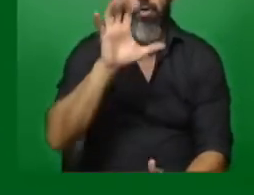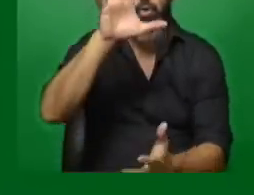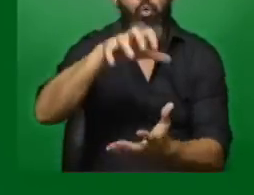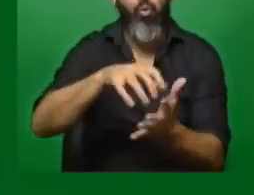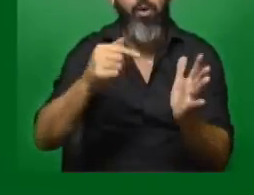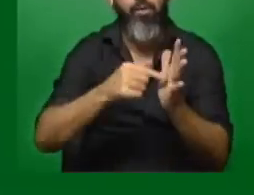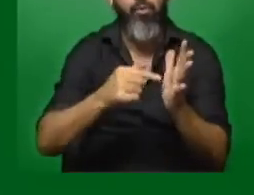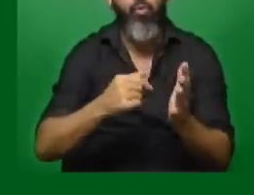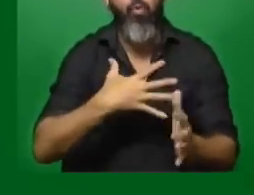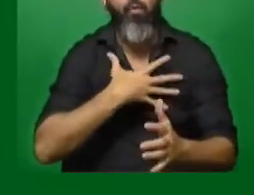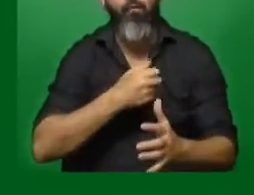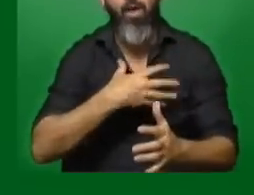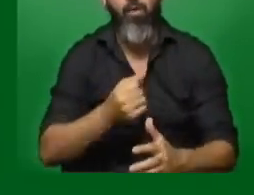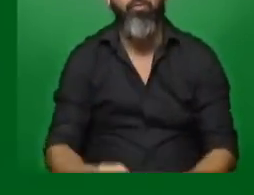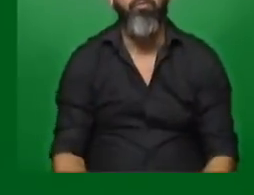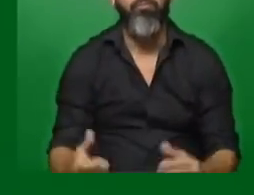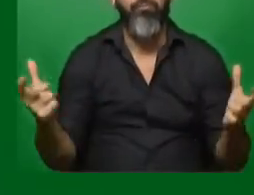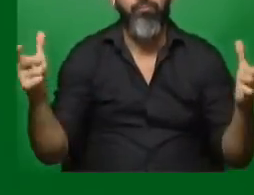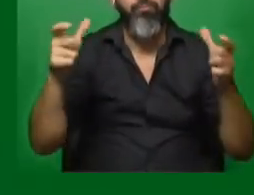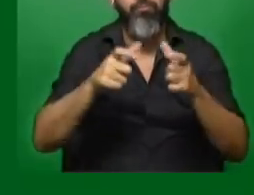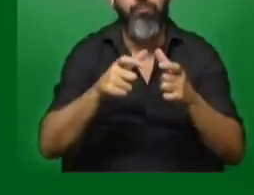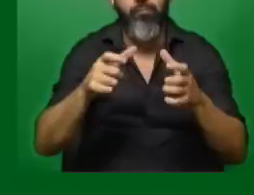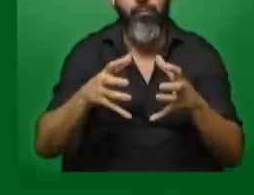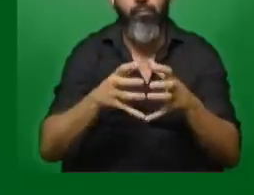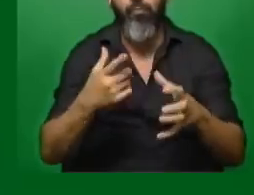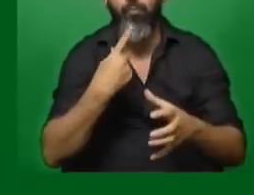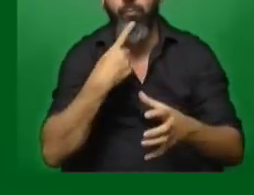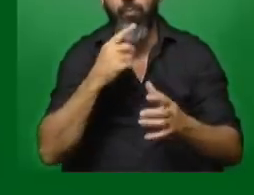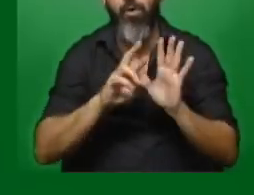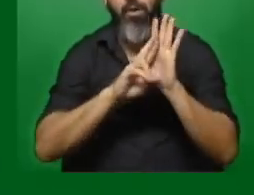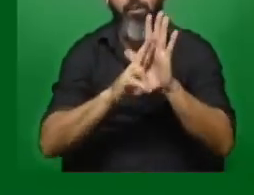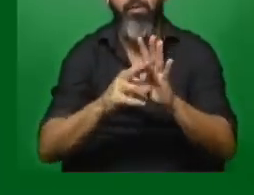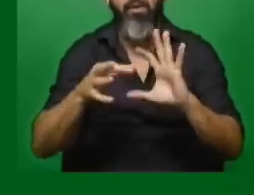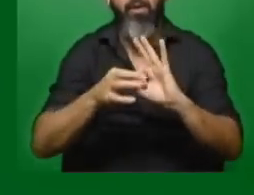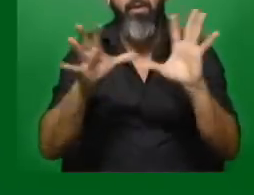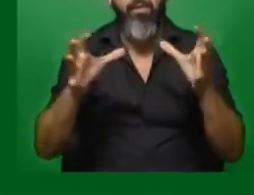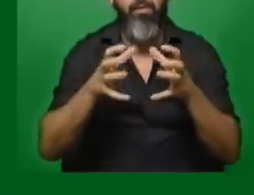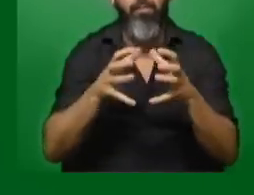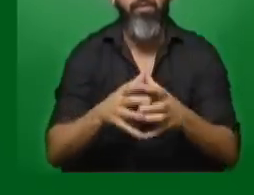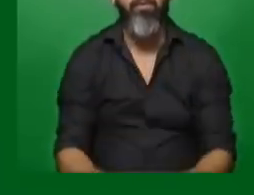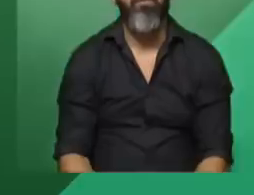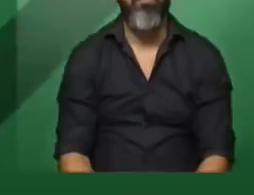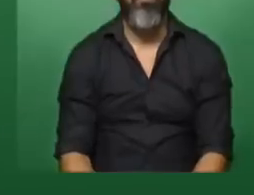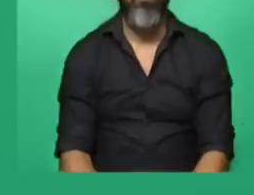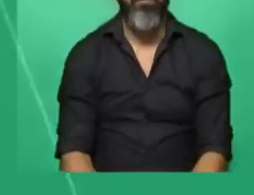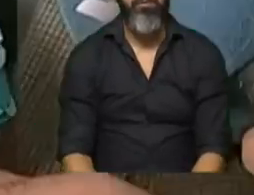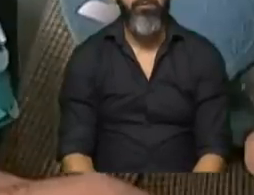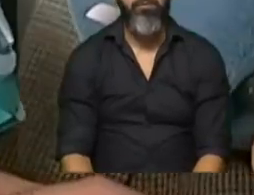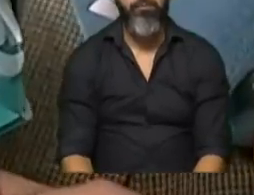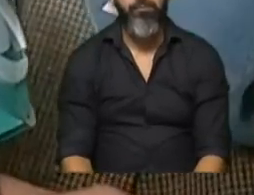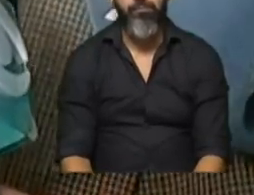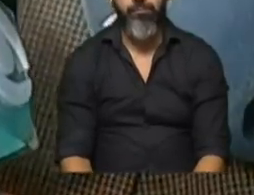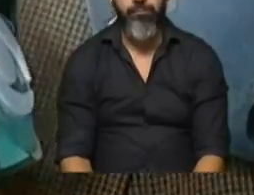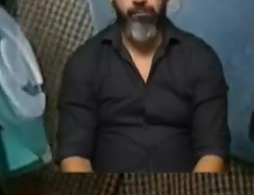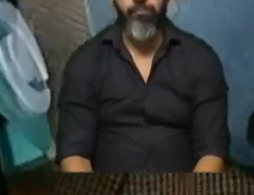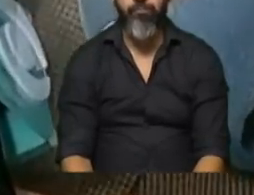del directorio del partido Nacional allí hay una reunión entre este partido y representantes del partido independiente y Luca Vero se está trabajando en ese tema Cómo estás